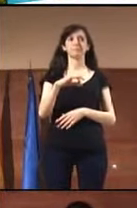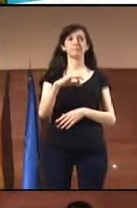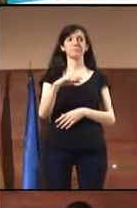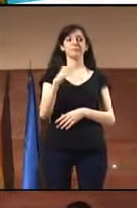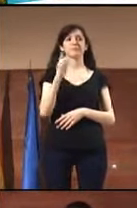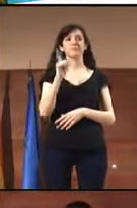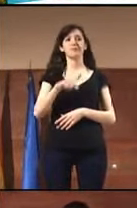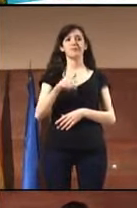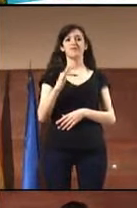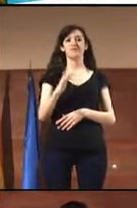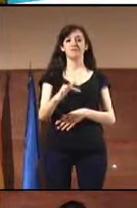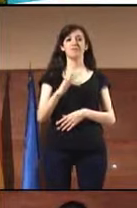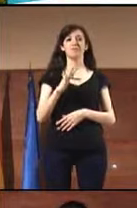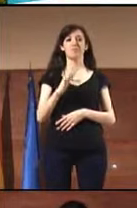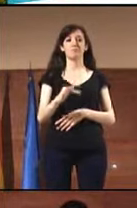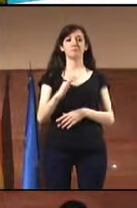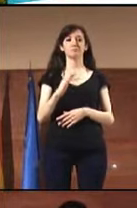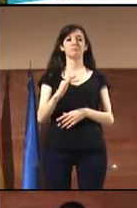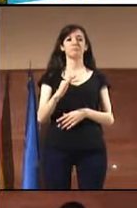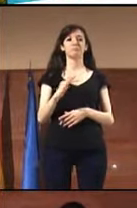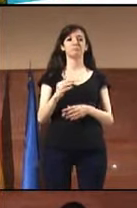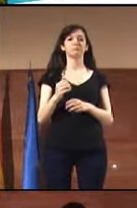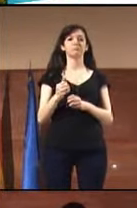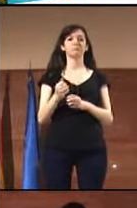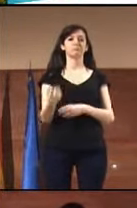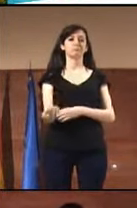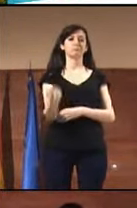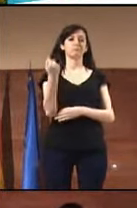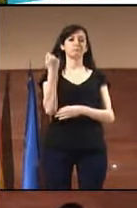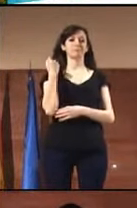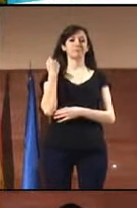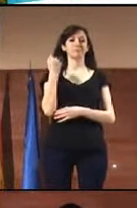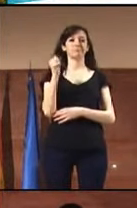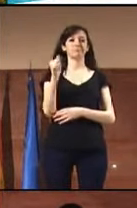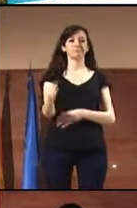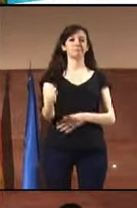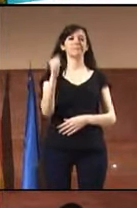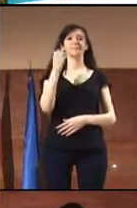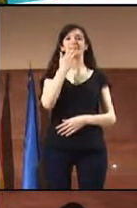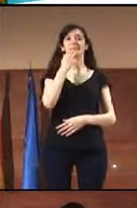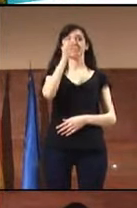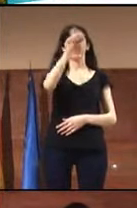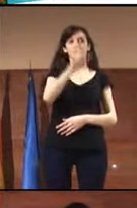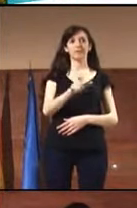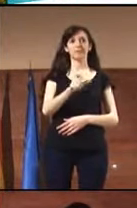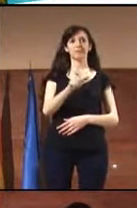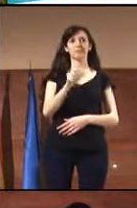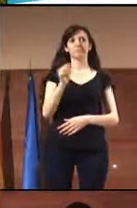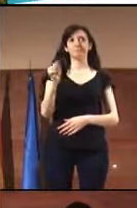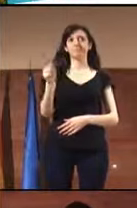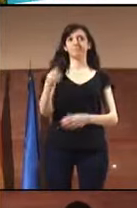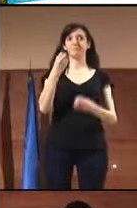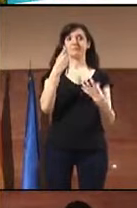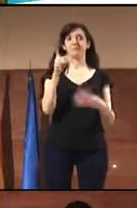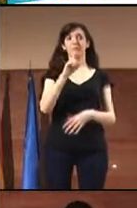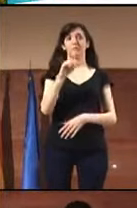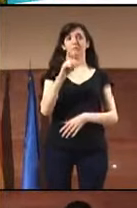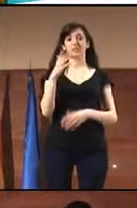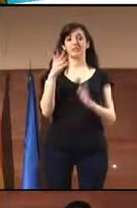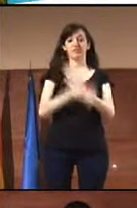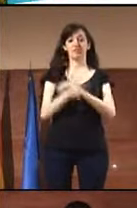freno. Antes estábamos hablando de la posibilidad de alcance. O sea, pues una persona que no tenga un alcance adecuado, lógicamente no va a llegar al